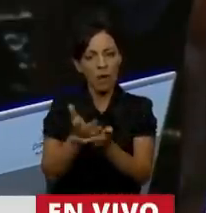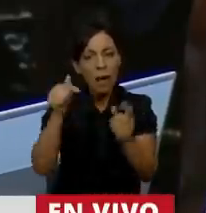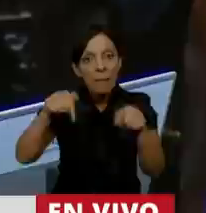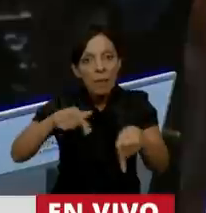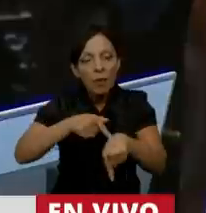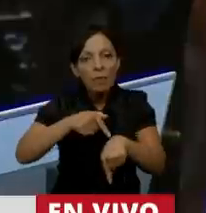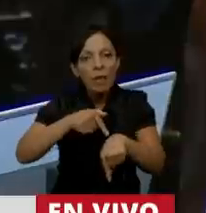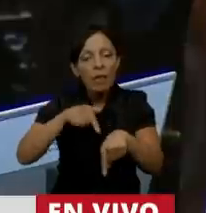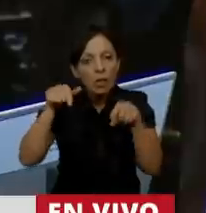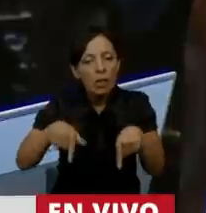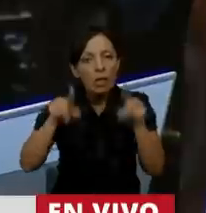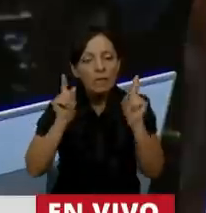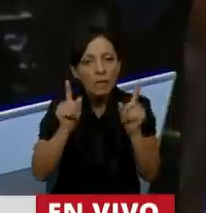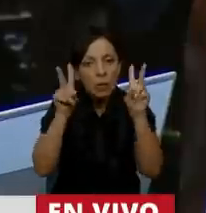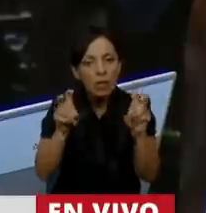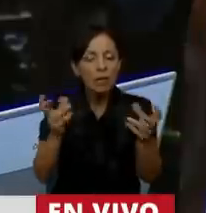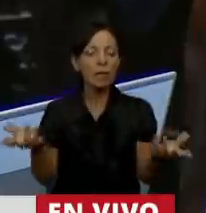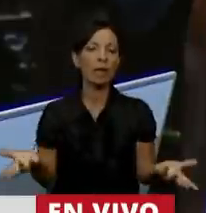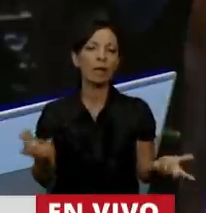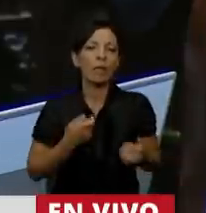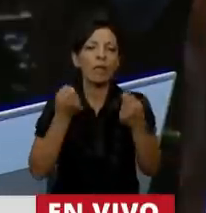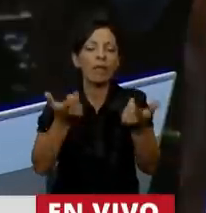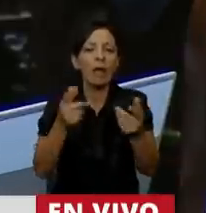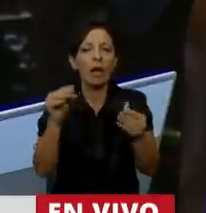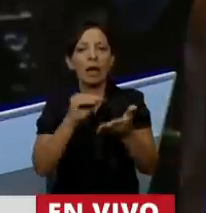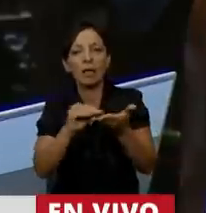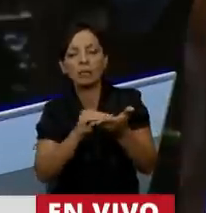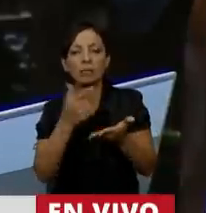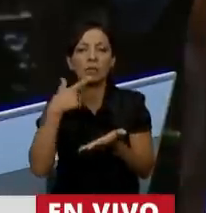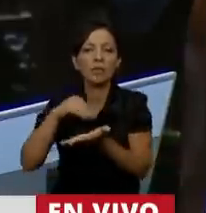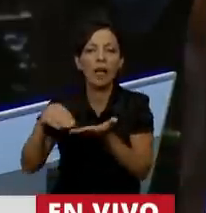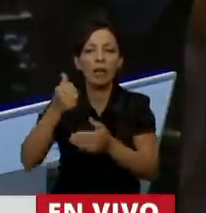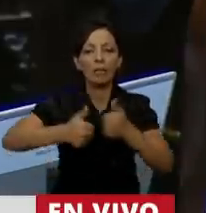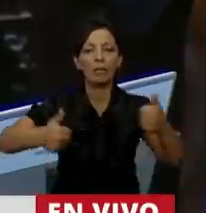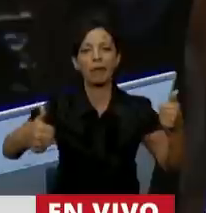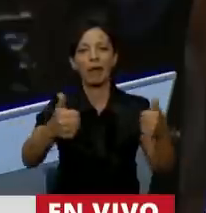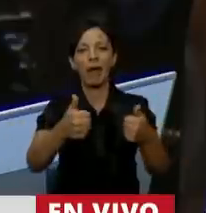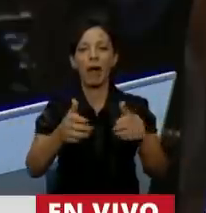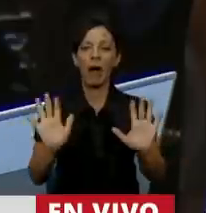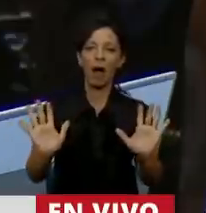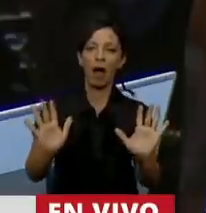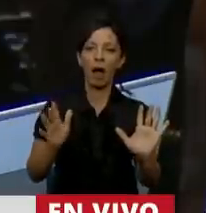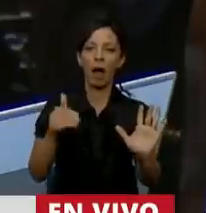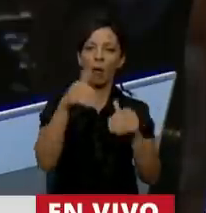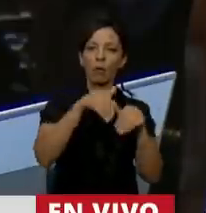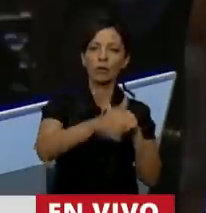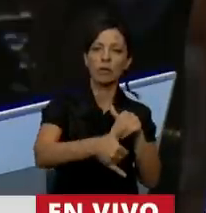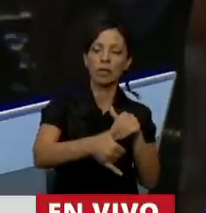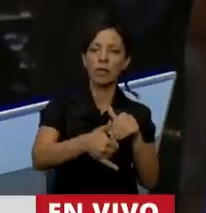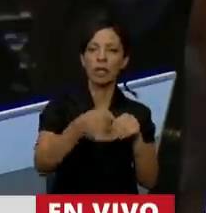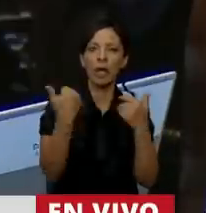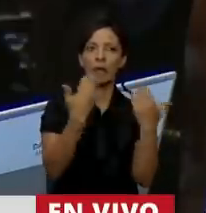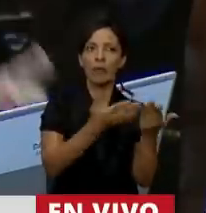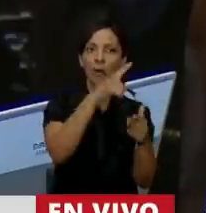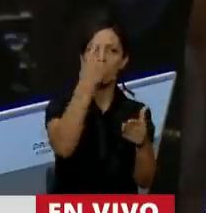este momento este tema, porque ponen a diputados y senadores propios en la disyuntiva de votar en contra de lo que quiere el